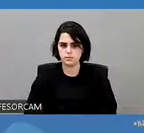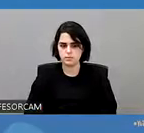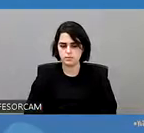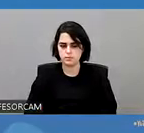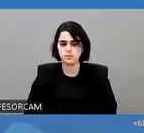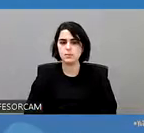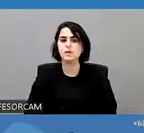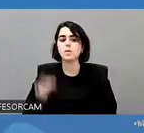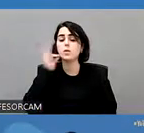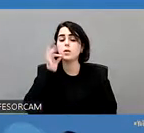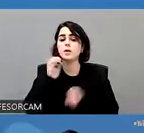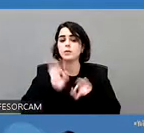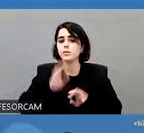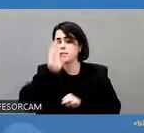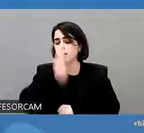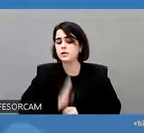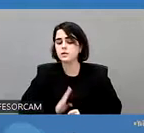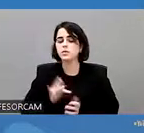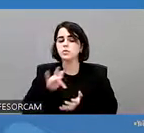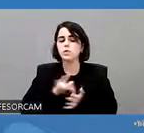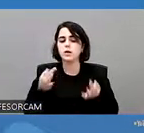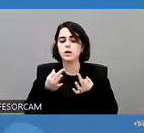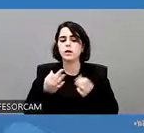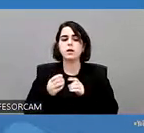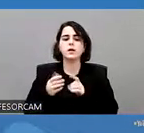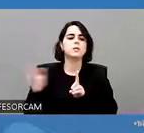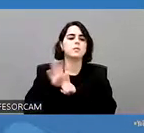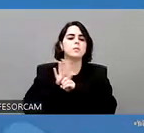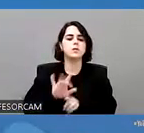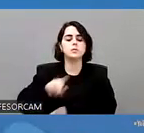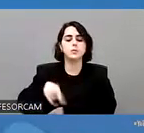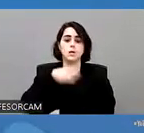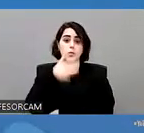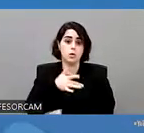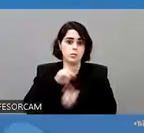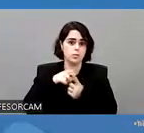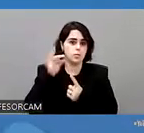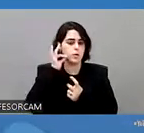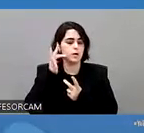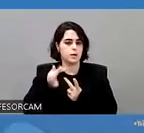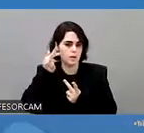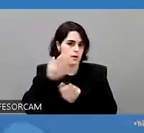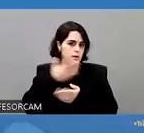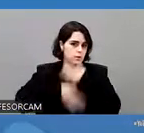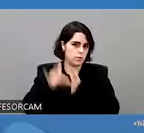las mujeres con parálisis cerebral sufrimos doble discriminación por ser mujer y por tener discapacidad.